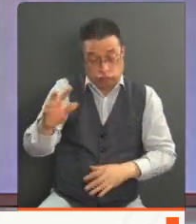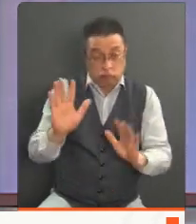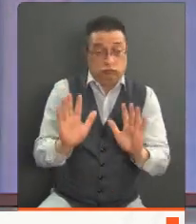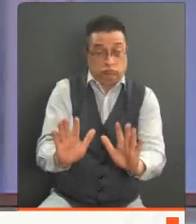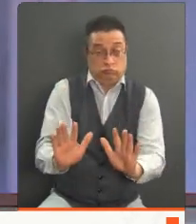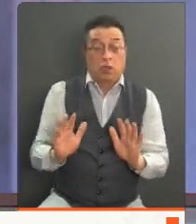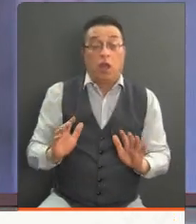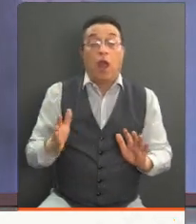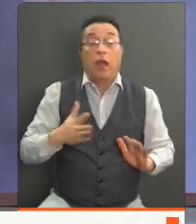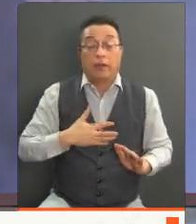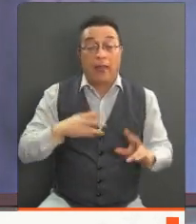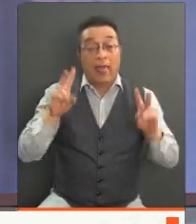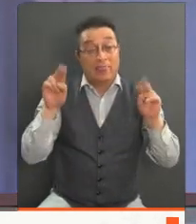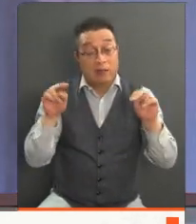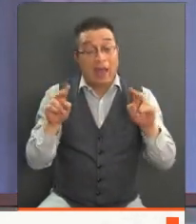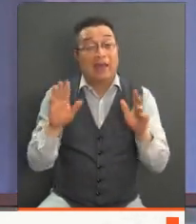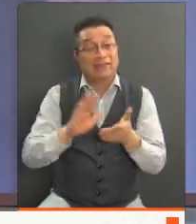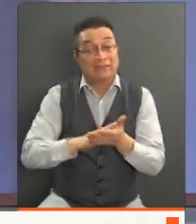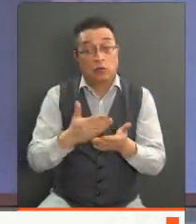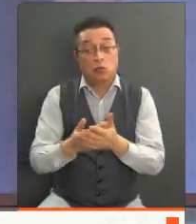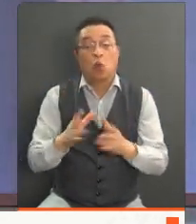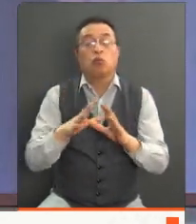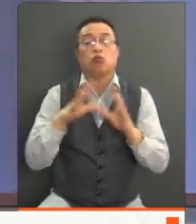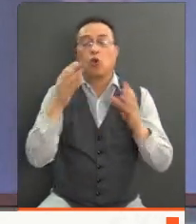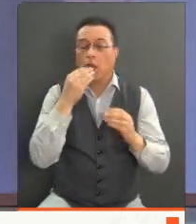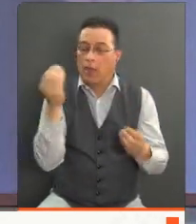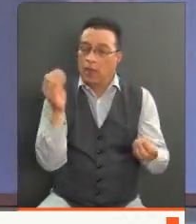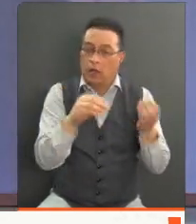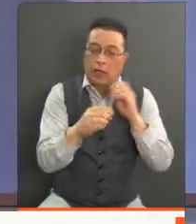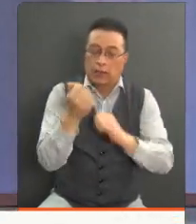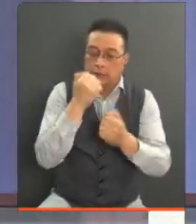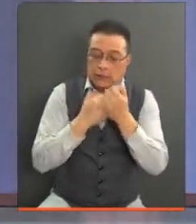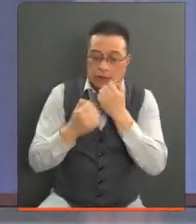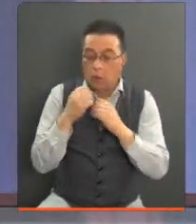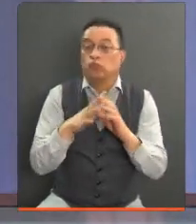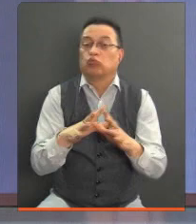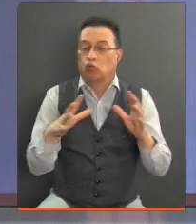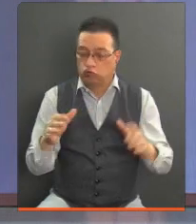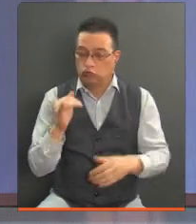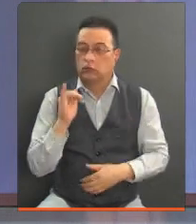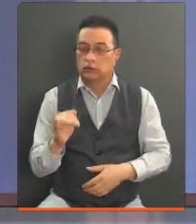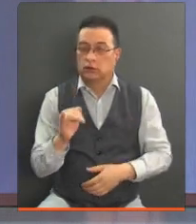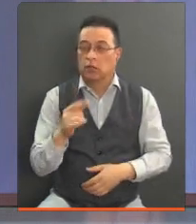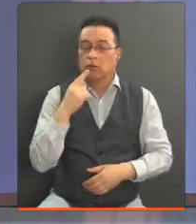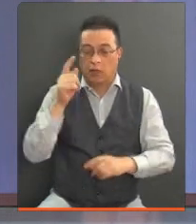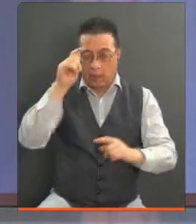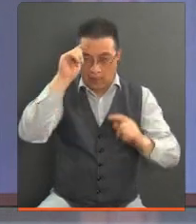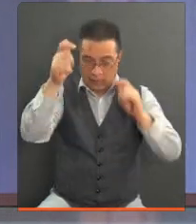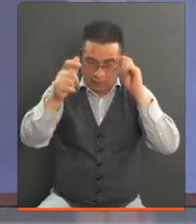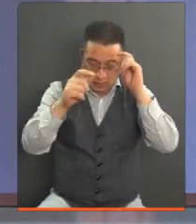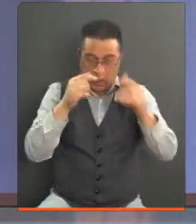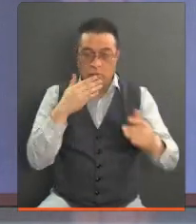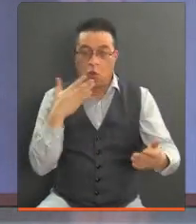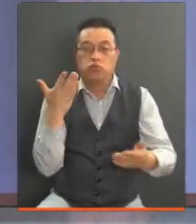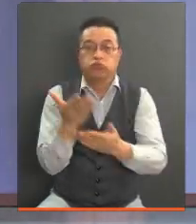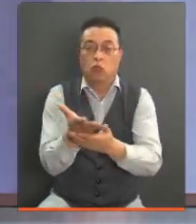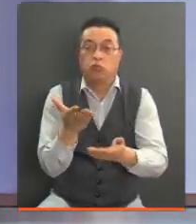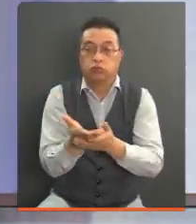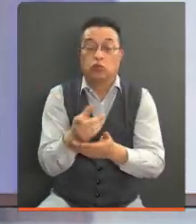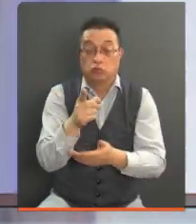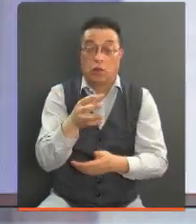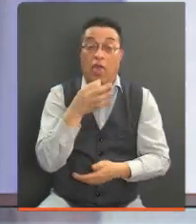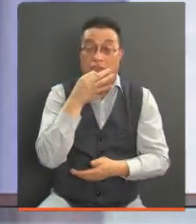tema de salud hubo mucha improvisación hubo señales muy equivocada se lanzaron ideas que después como tú dices muy bien